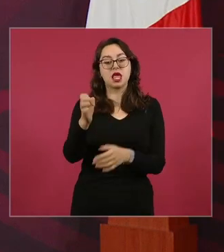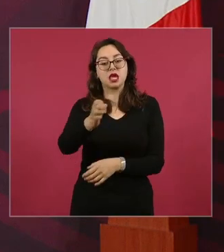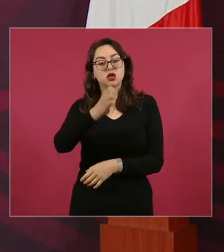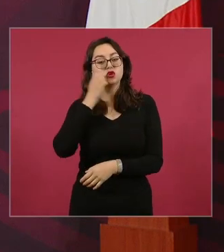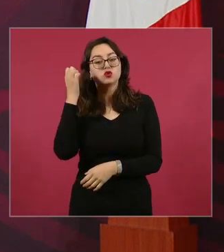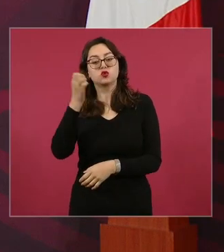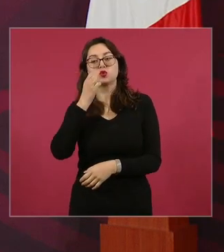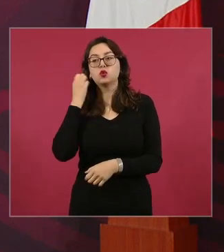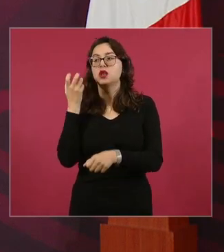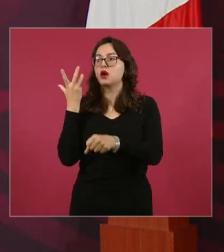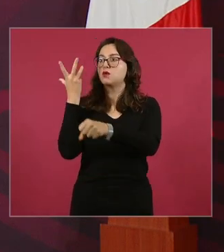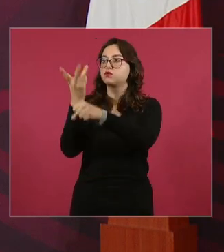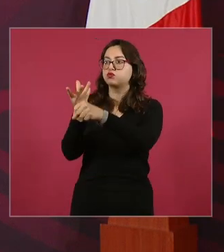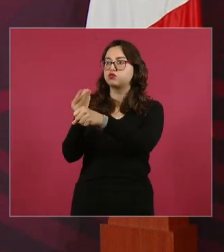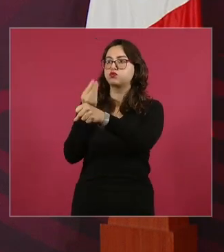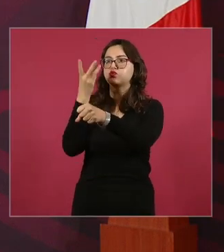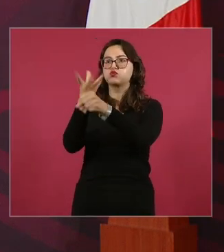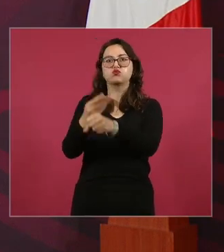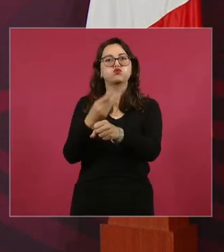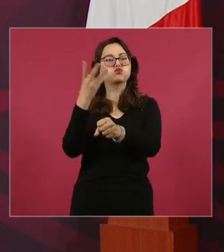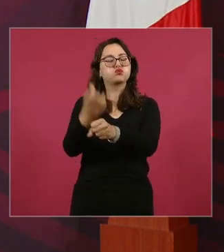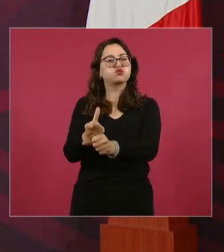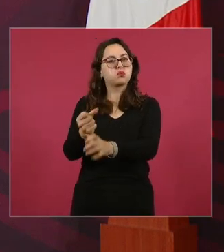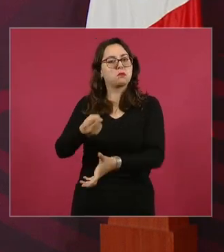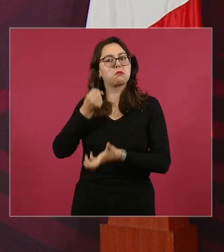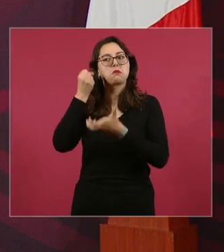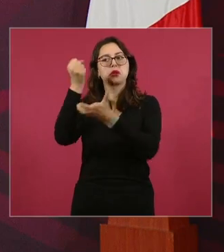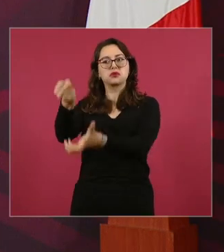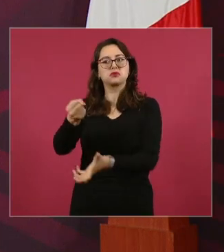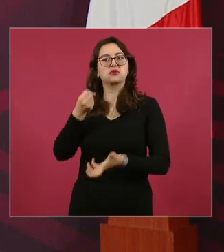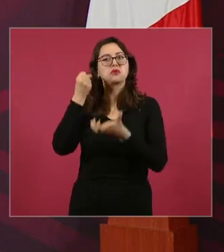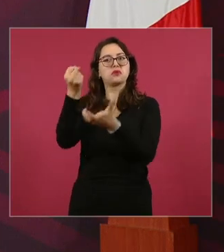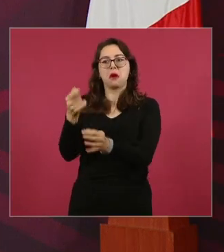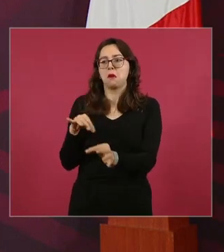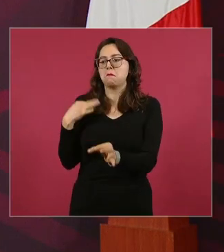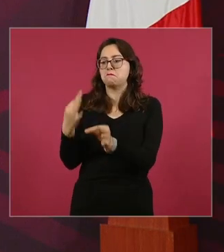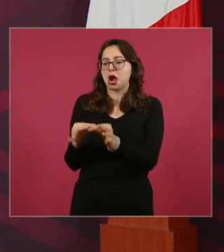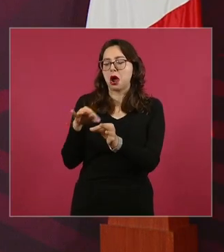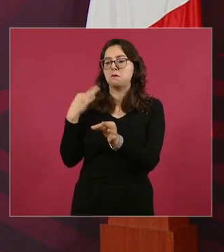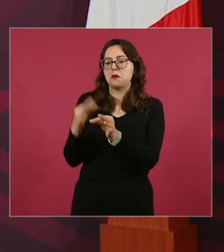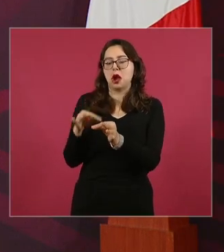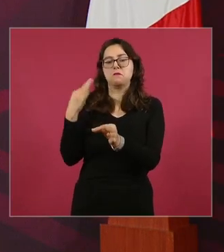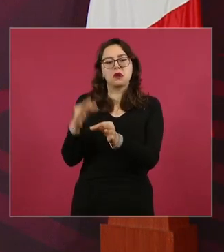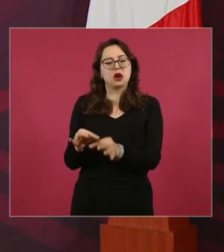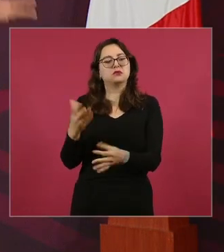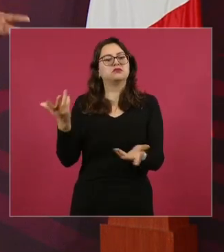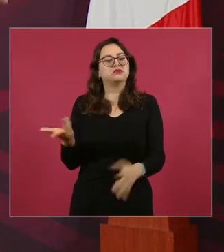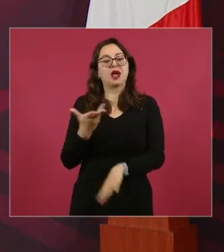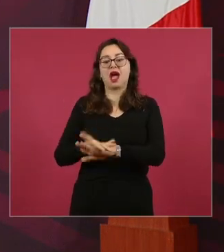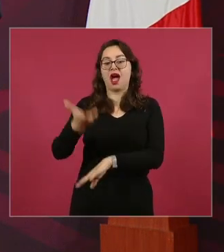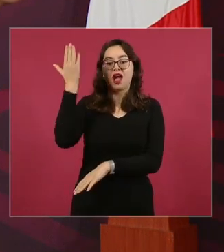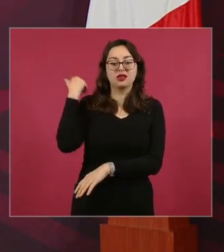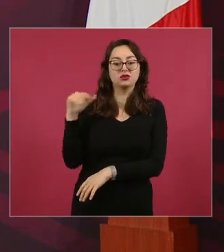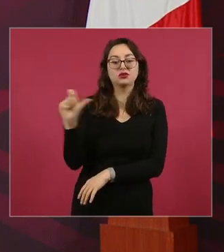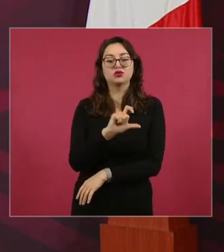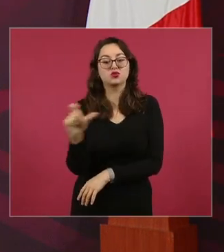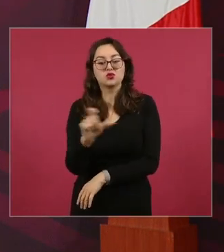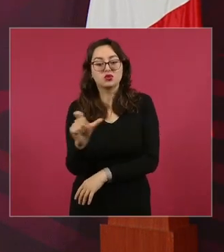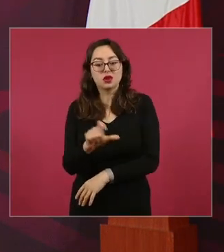del país estuviesen recibiendo su presupuesto para el mantenimiento. Si hasta hace poco lo que